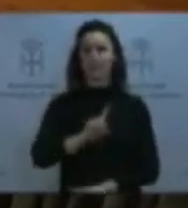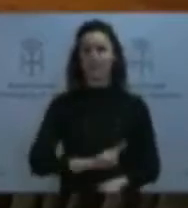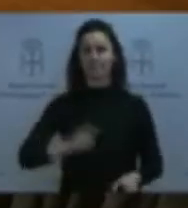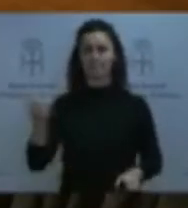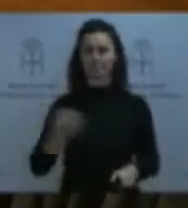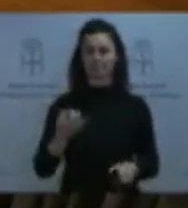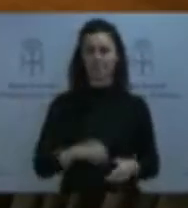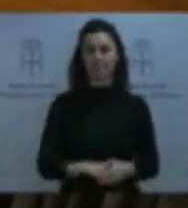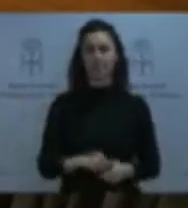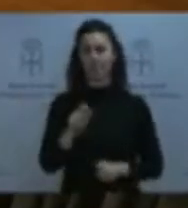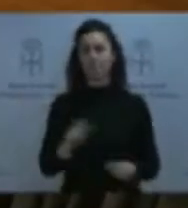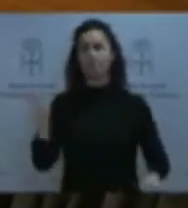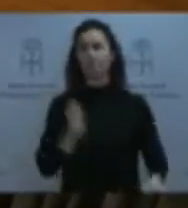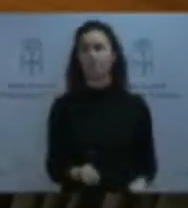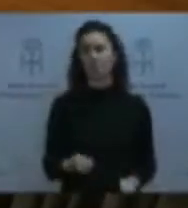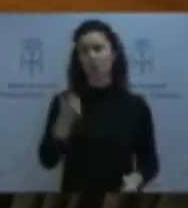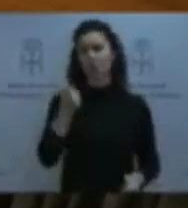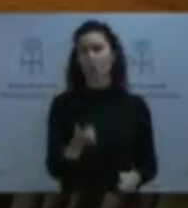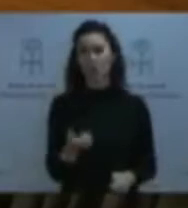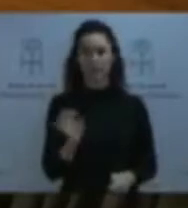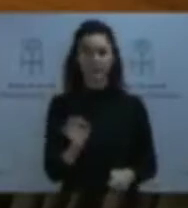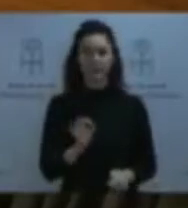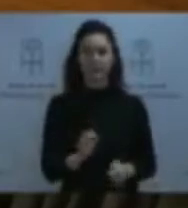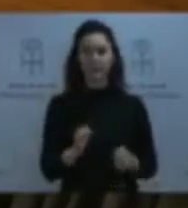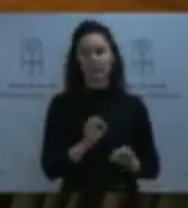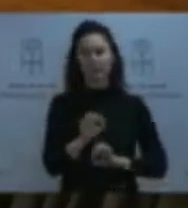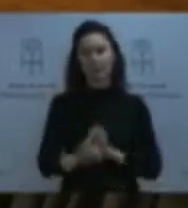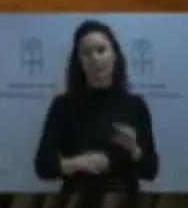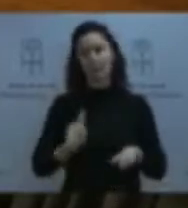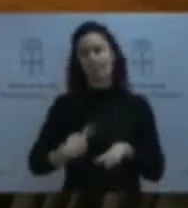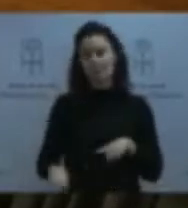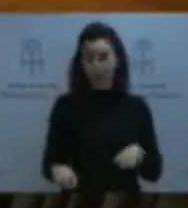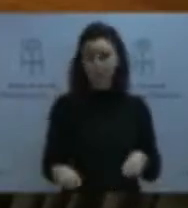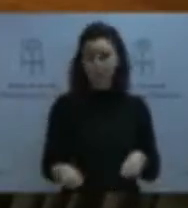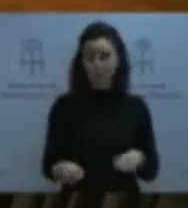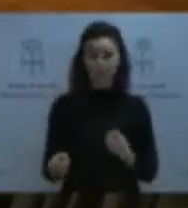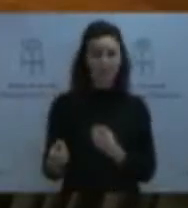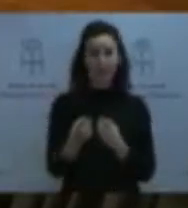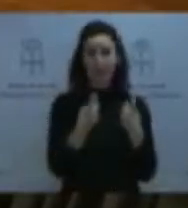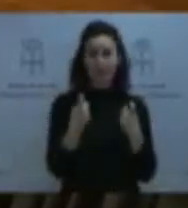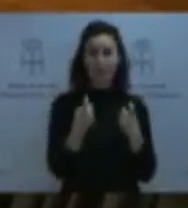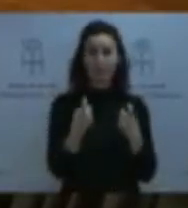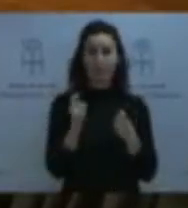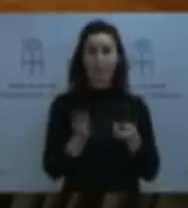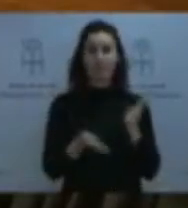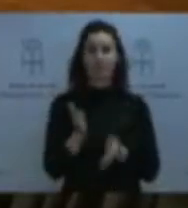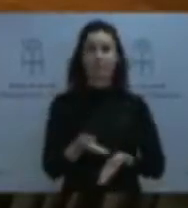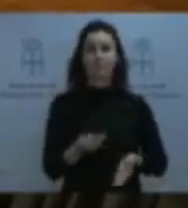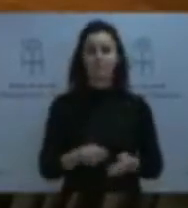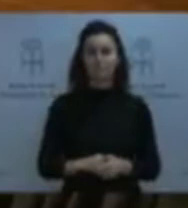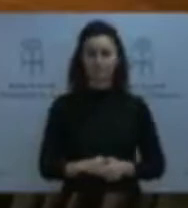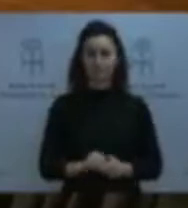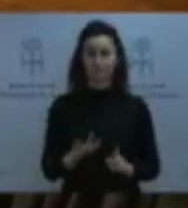organizarlo de otra manera, pero que requiere una intervención, ¿no? La situación creemos que es